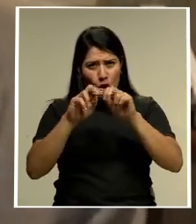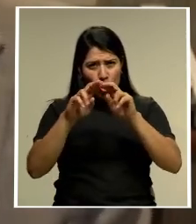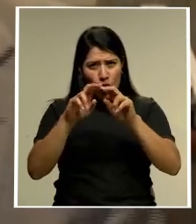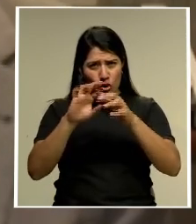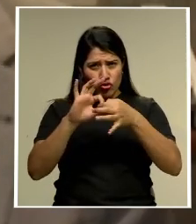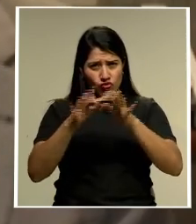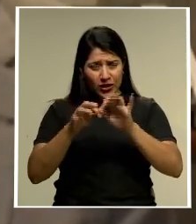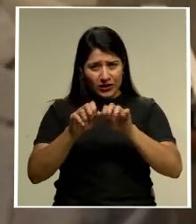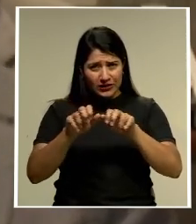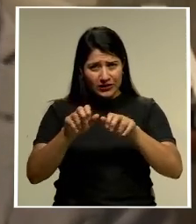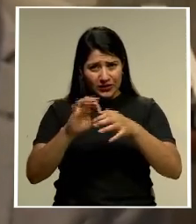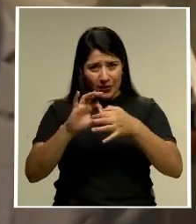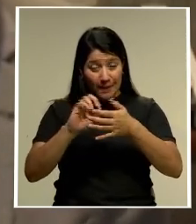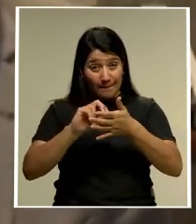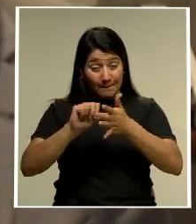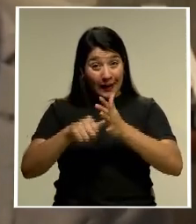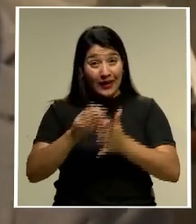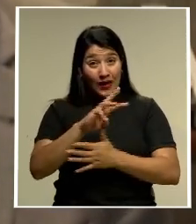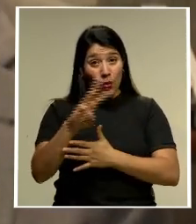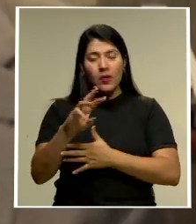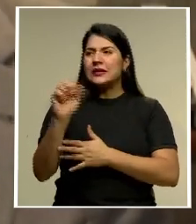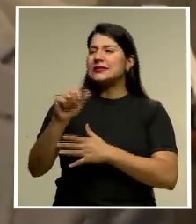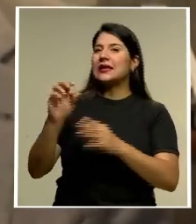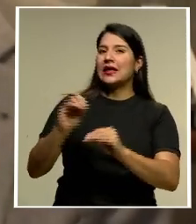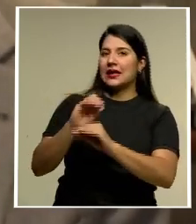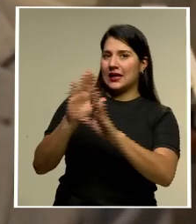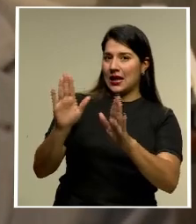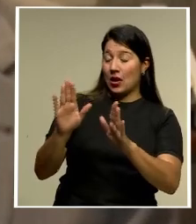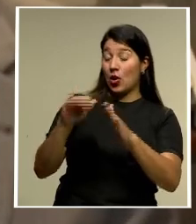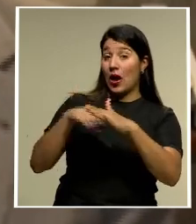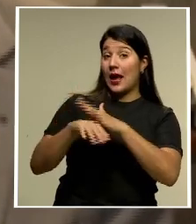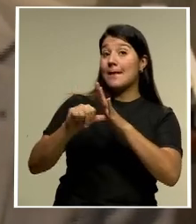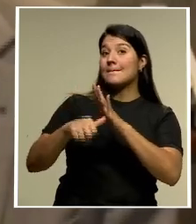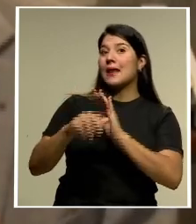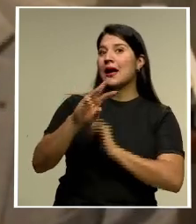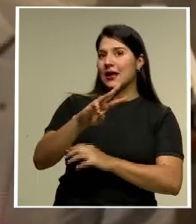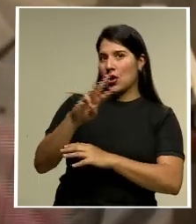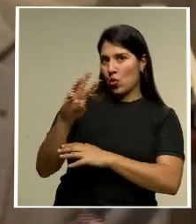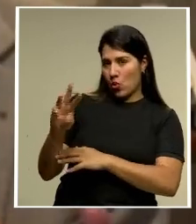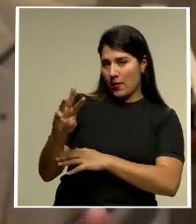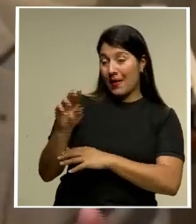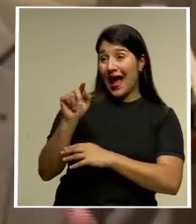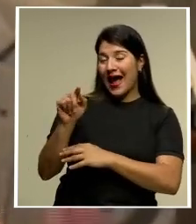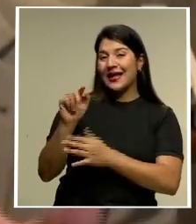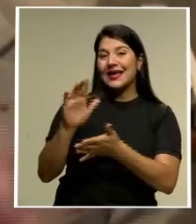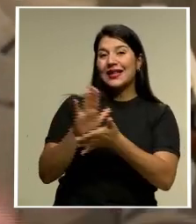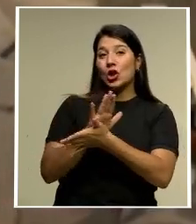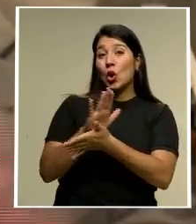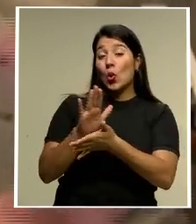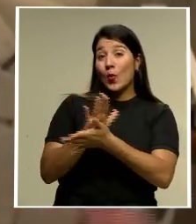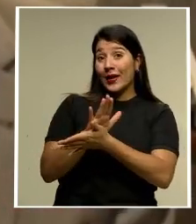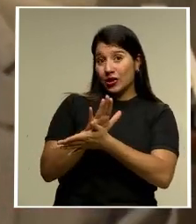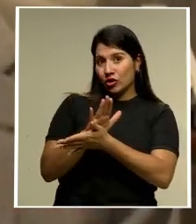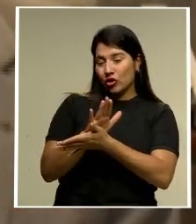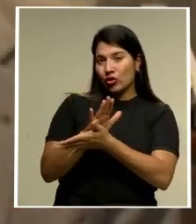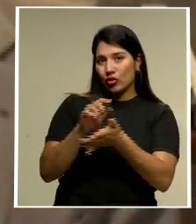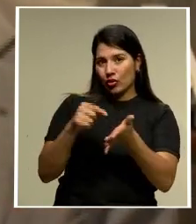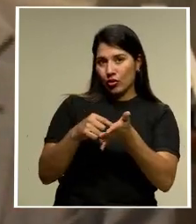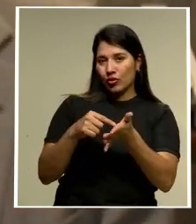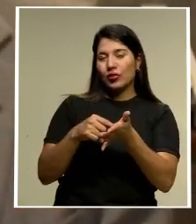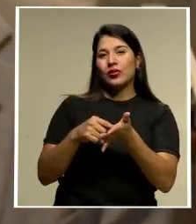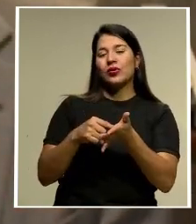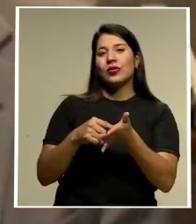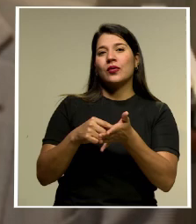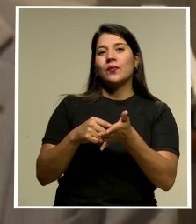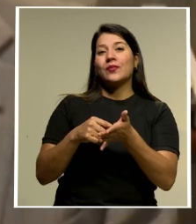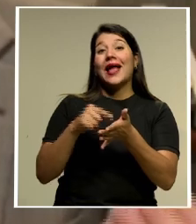De manera gratuita. ¿Cómo no? Vea, en línea está, y ahora voy a decir dónde está el informe, digamos el documento.